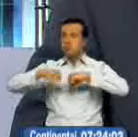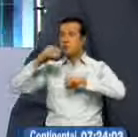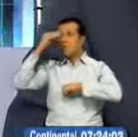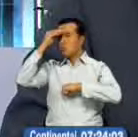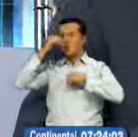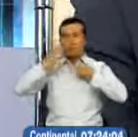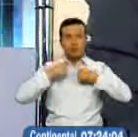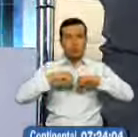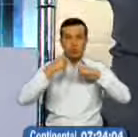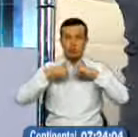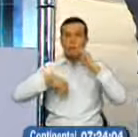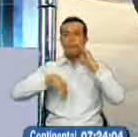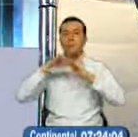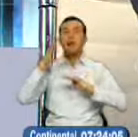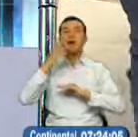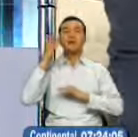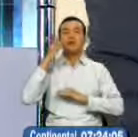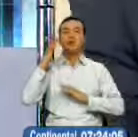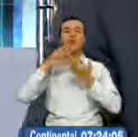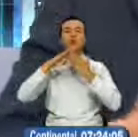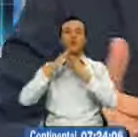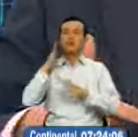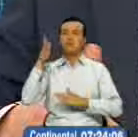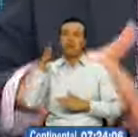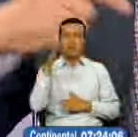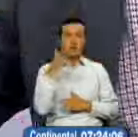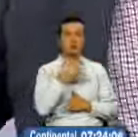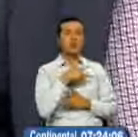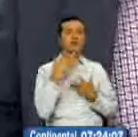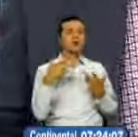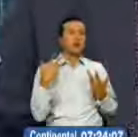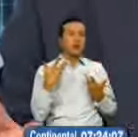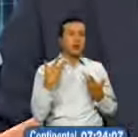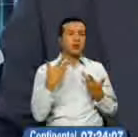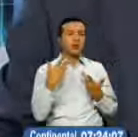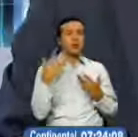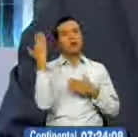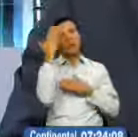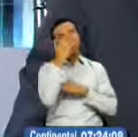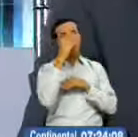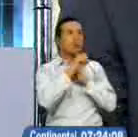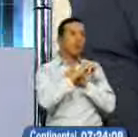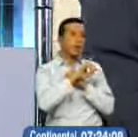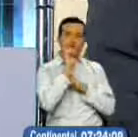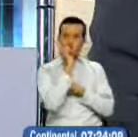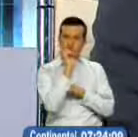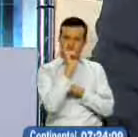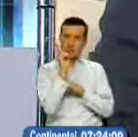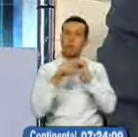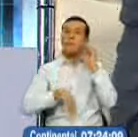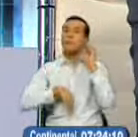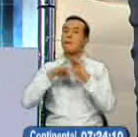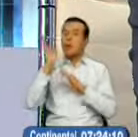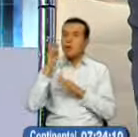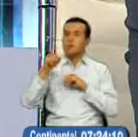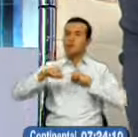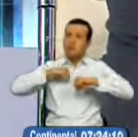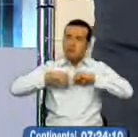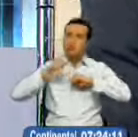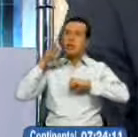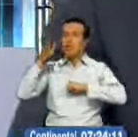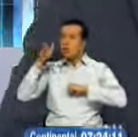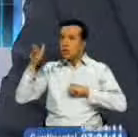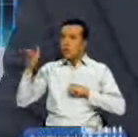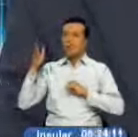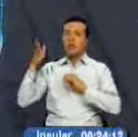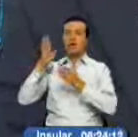mí me gusta más mucho la presencia en comunidad que la presencia en las cadenas publicitarias, porque creo que hay que generar convicción